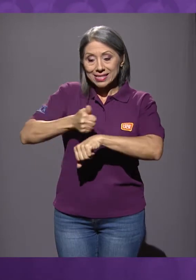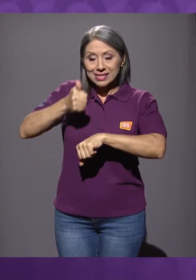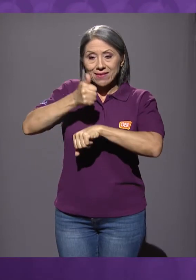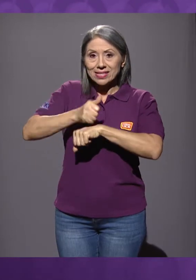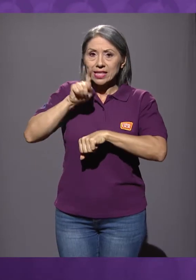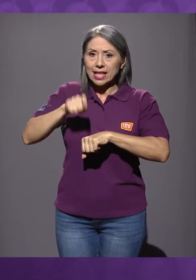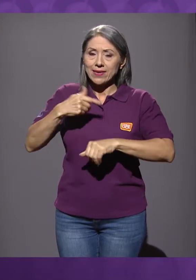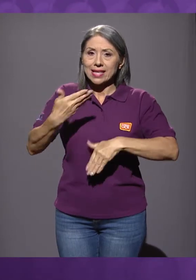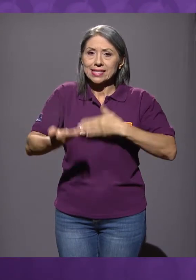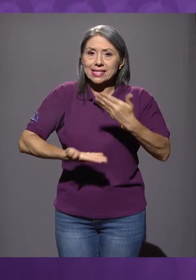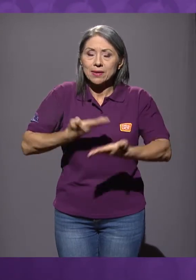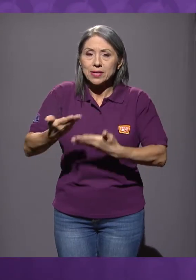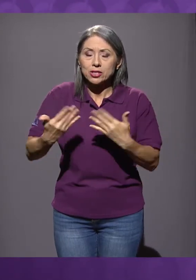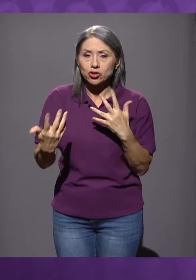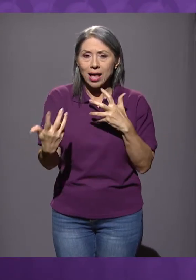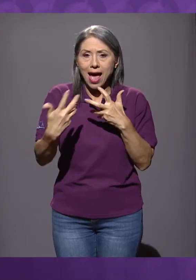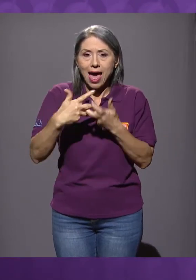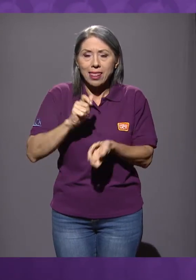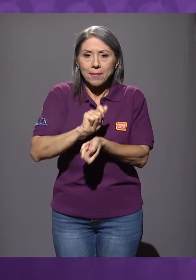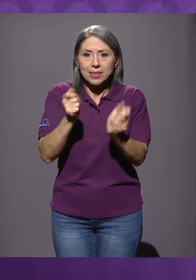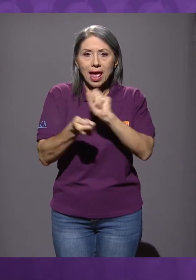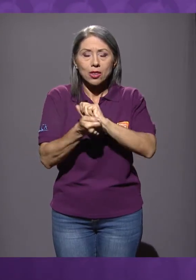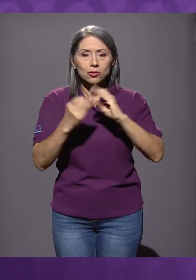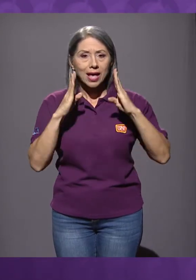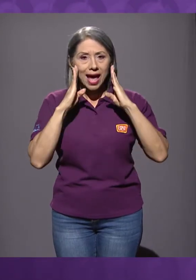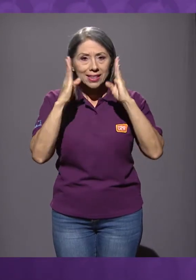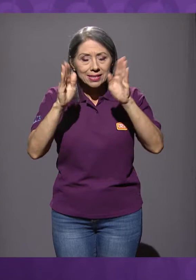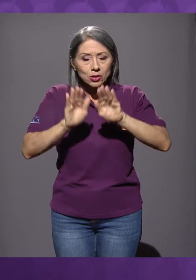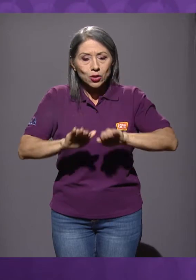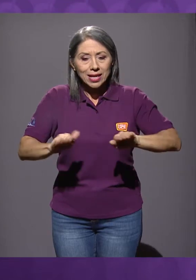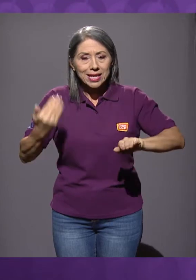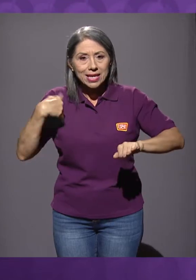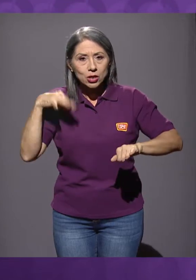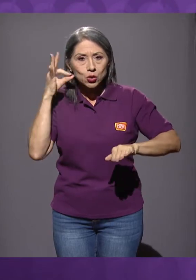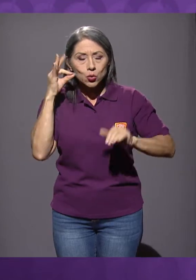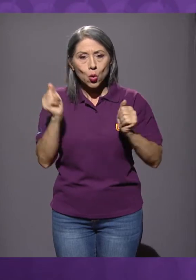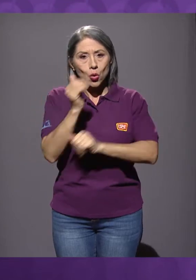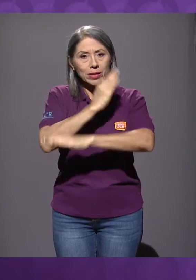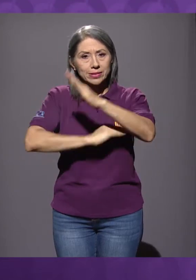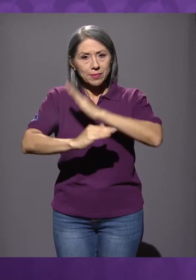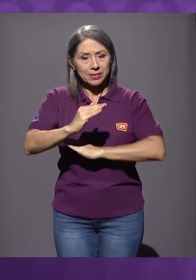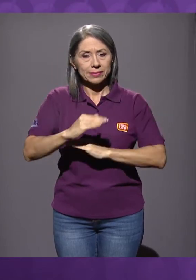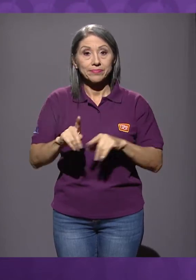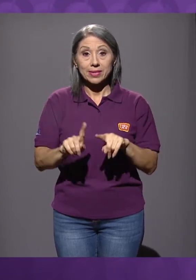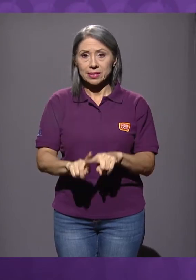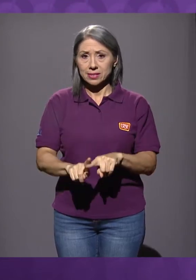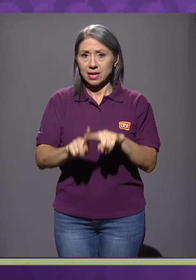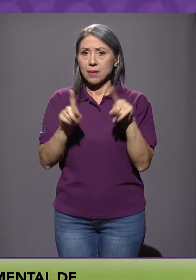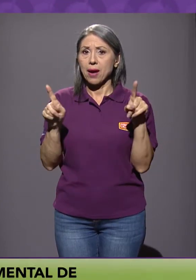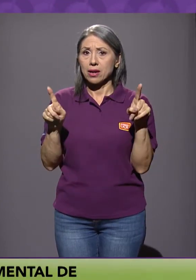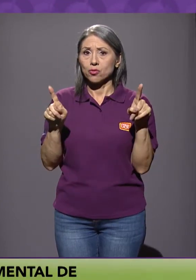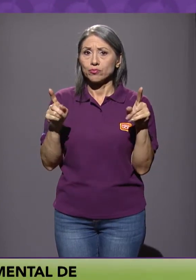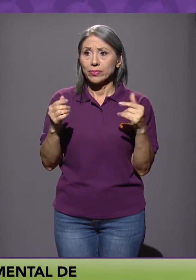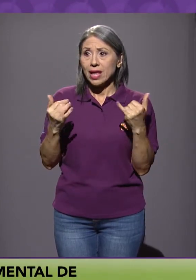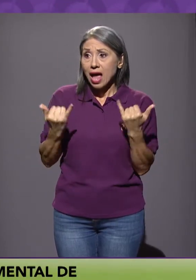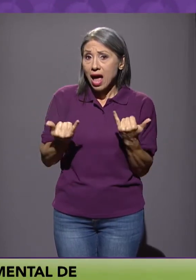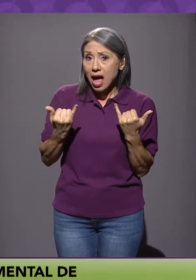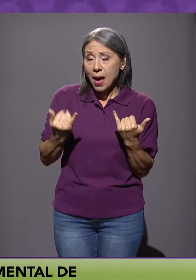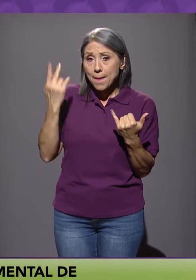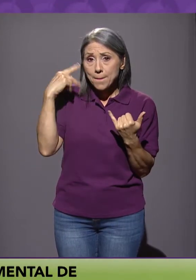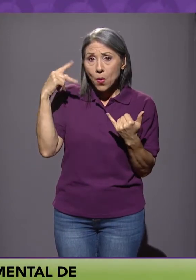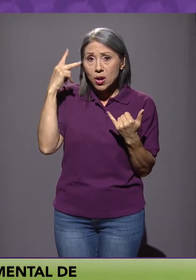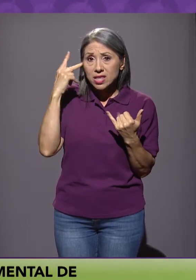brinden servicios adaptados para la atención de niñas y niños con discapacidad. Sin embargo, se carece en